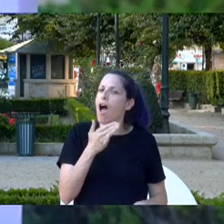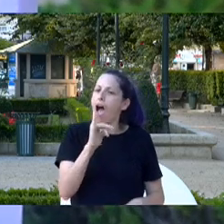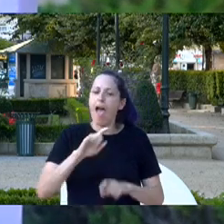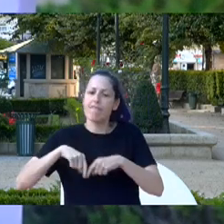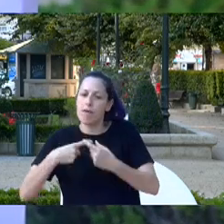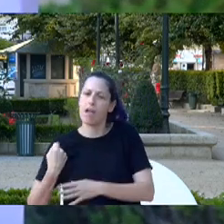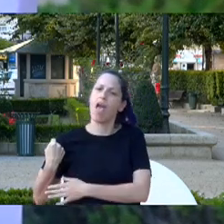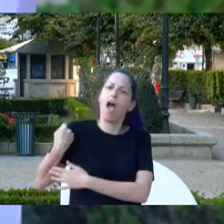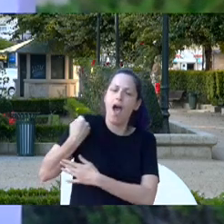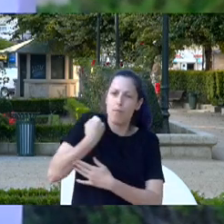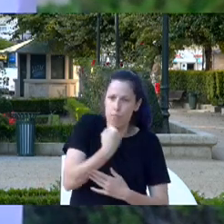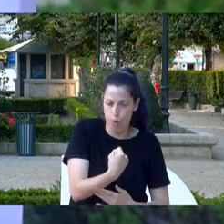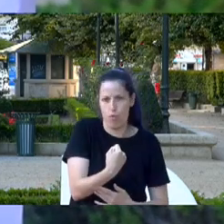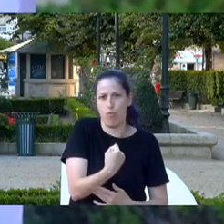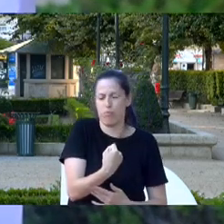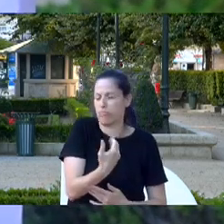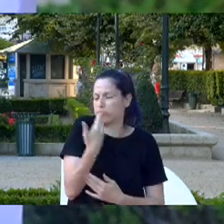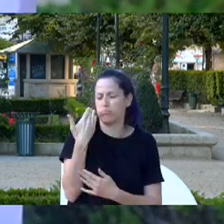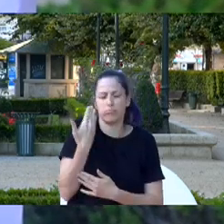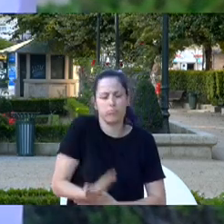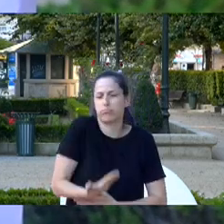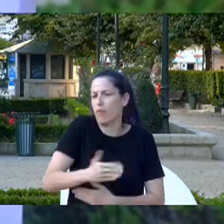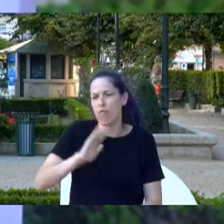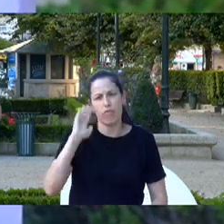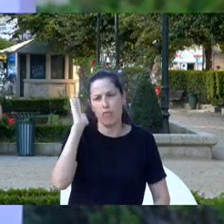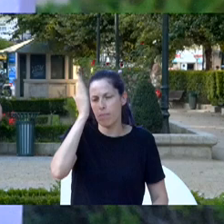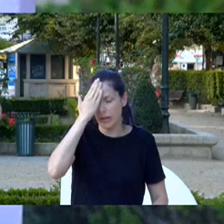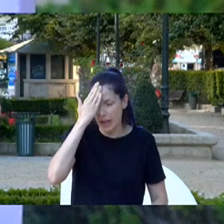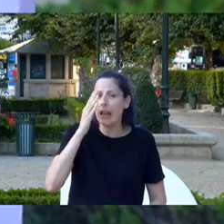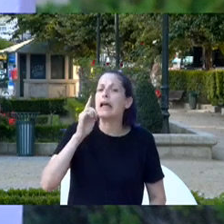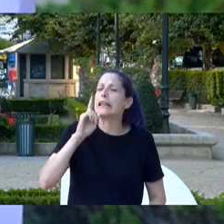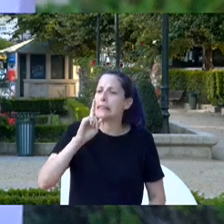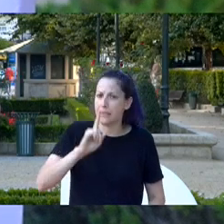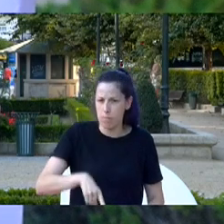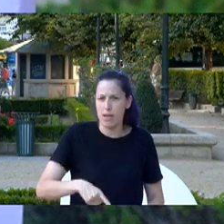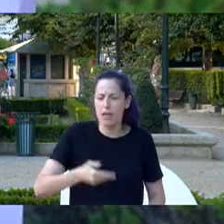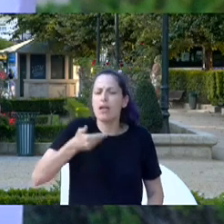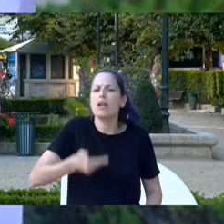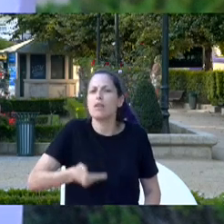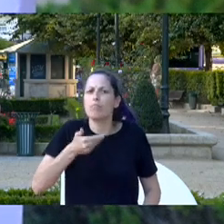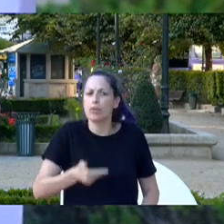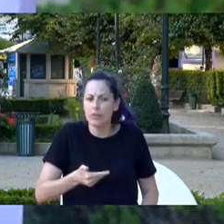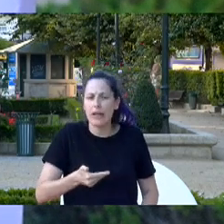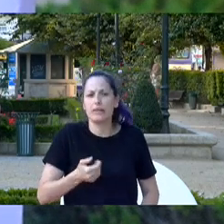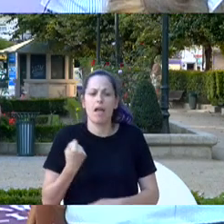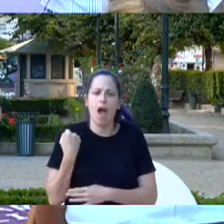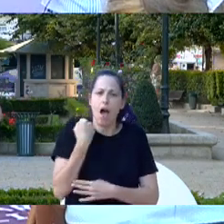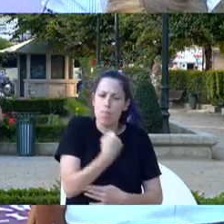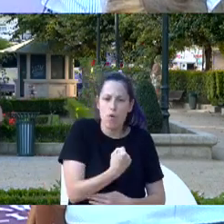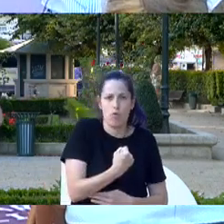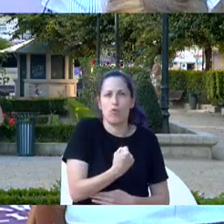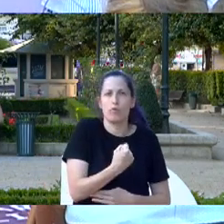familiar, que é clave en ese momento, e será máis clave ainda cando decide marchar a estudiar a